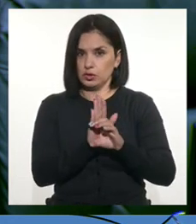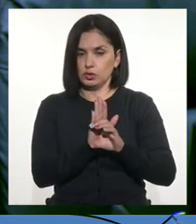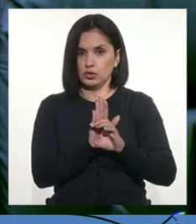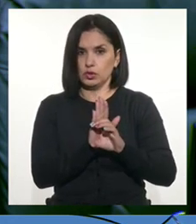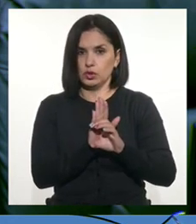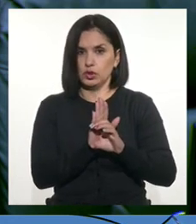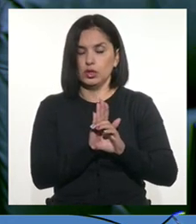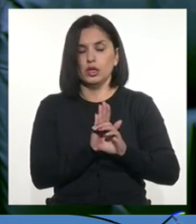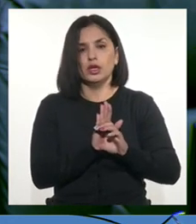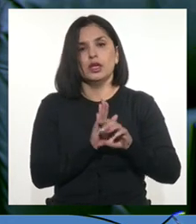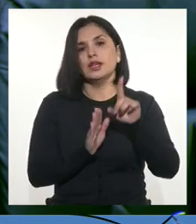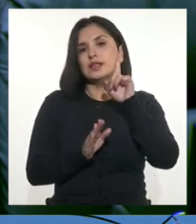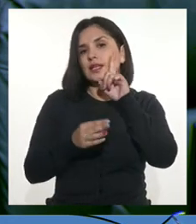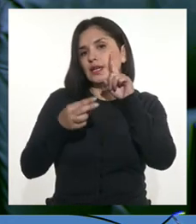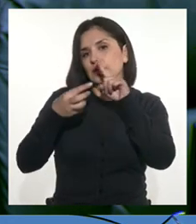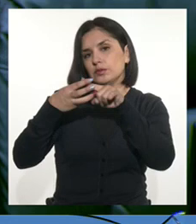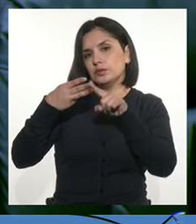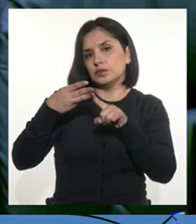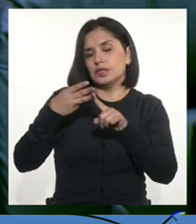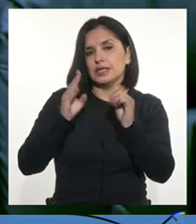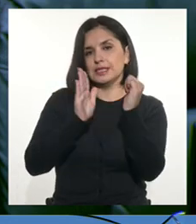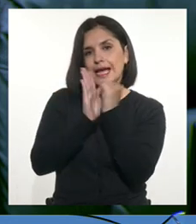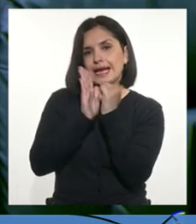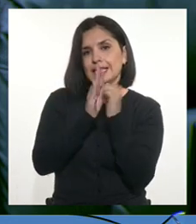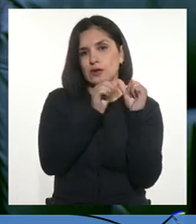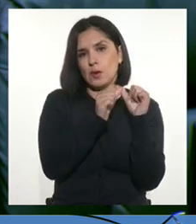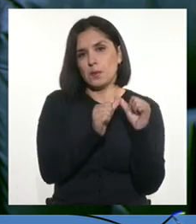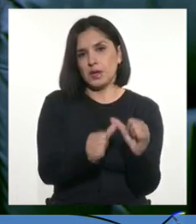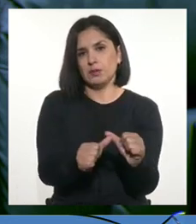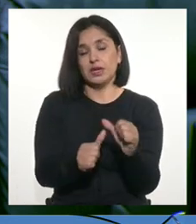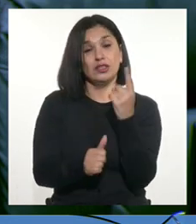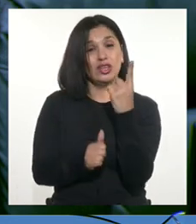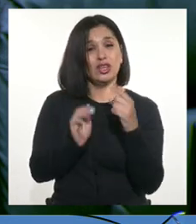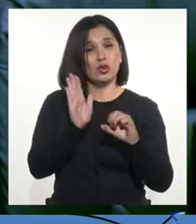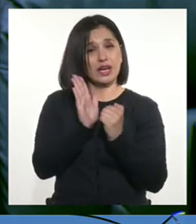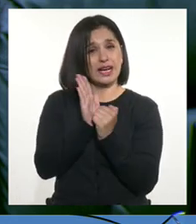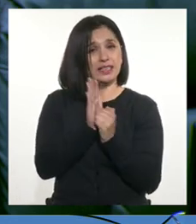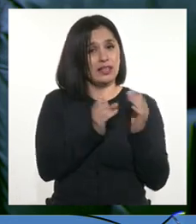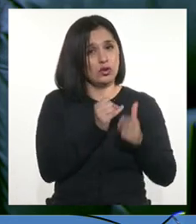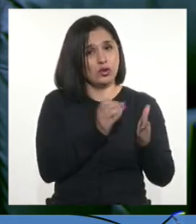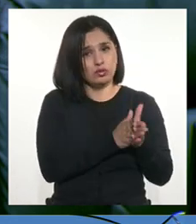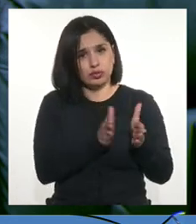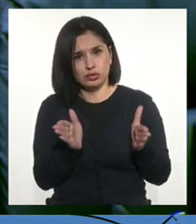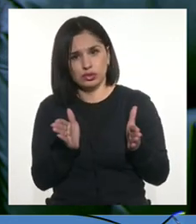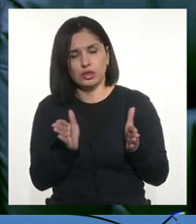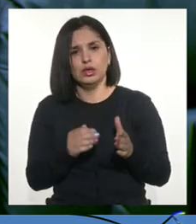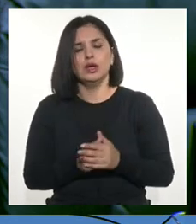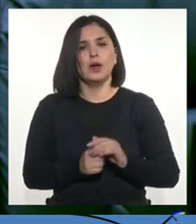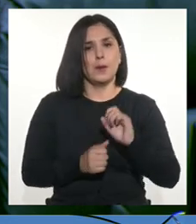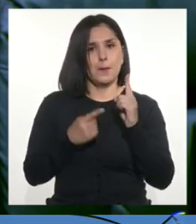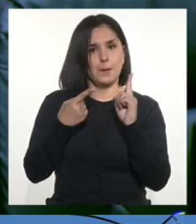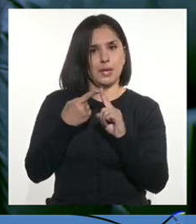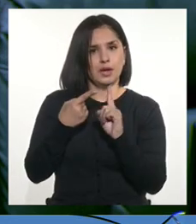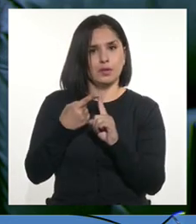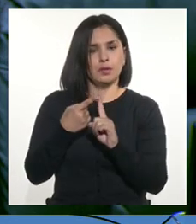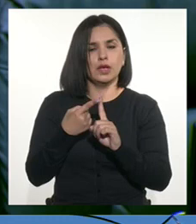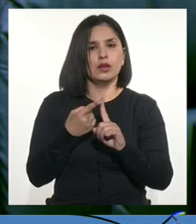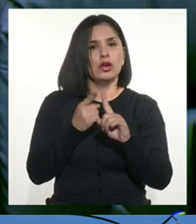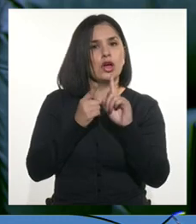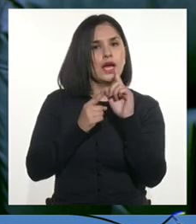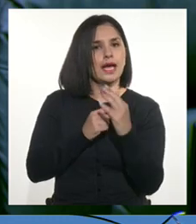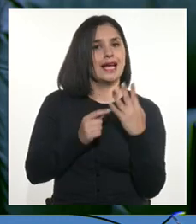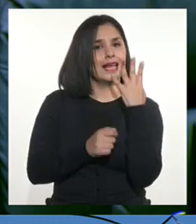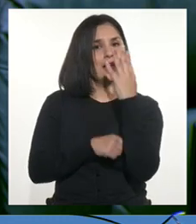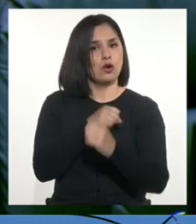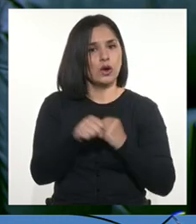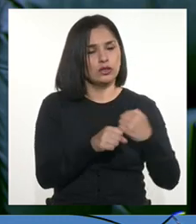consta de tres artículos permanentes y una disposición transitoria el artículo 1º establece que cada cuatro